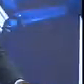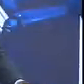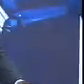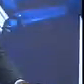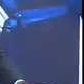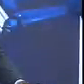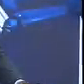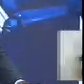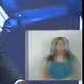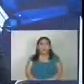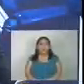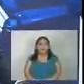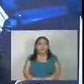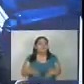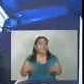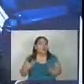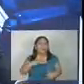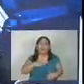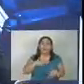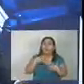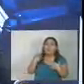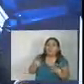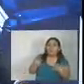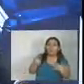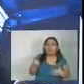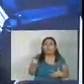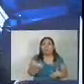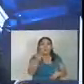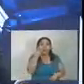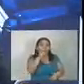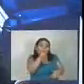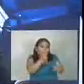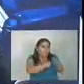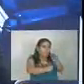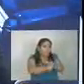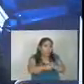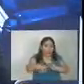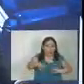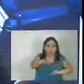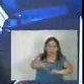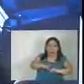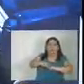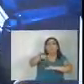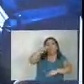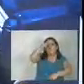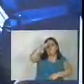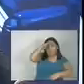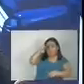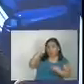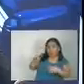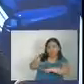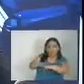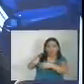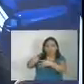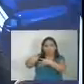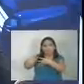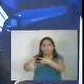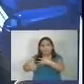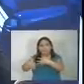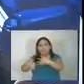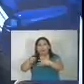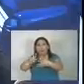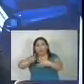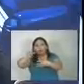Desesperados y sin esperanzas, así quedaron miles de inmigrantes que esperaban del lado mexicano la eliminación del título 42 para